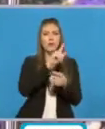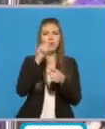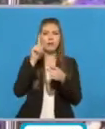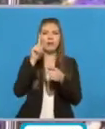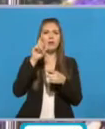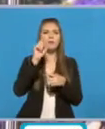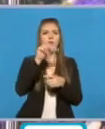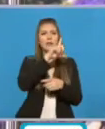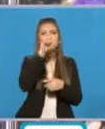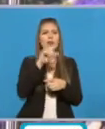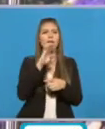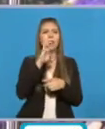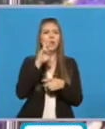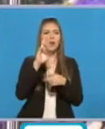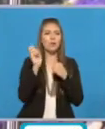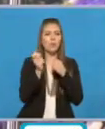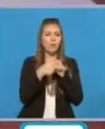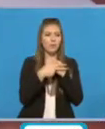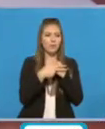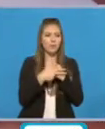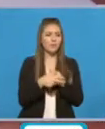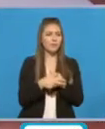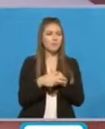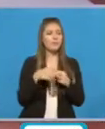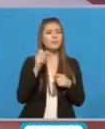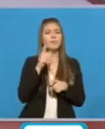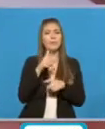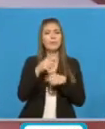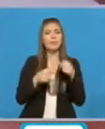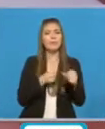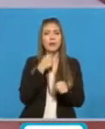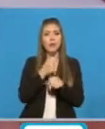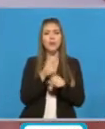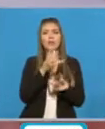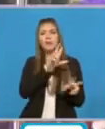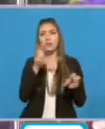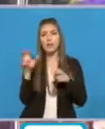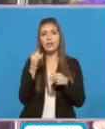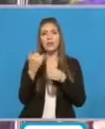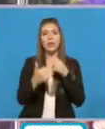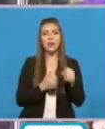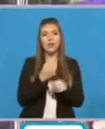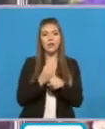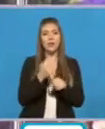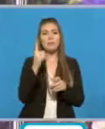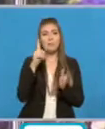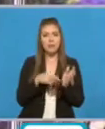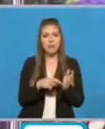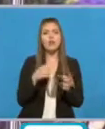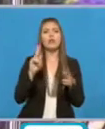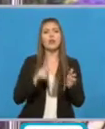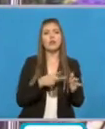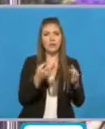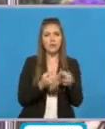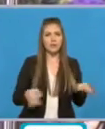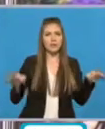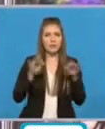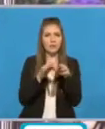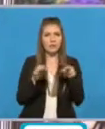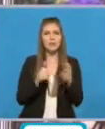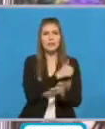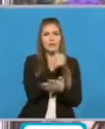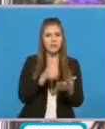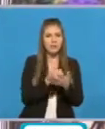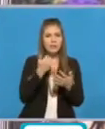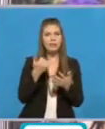partir del año 1000 vuelve a tomar, entre el 800 y el año 1000, vuelve a tomar importancia las ciudades. Y de ahí también la importancia de San Agustín. O sea, es